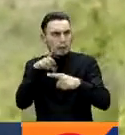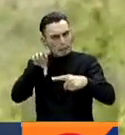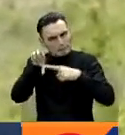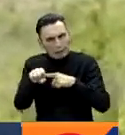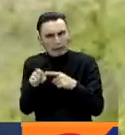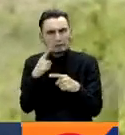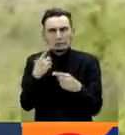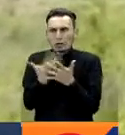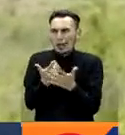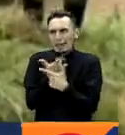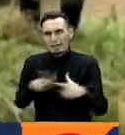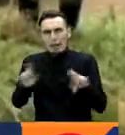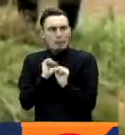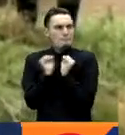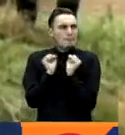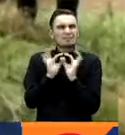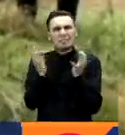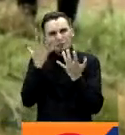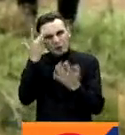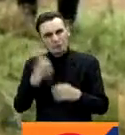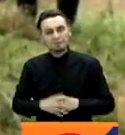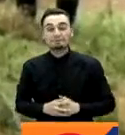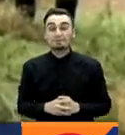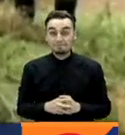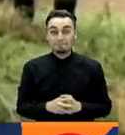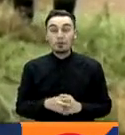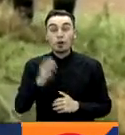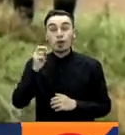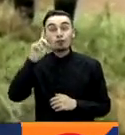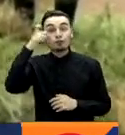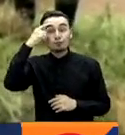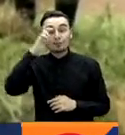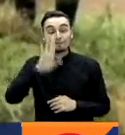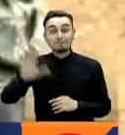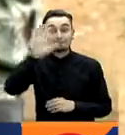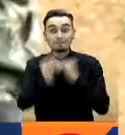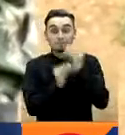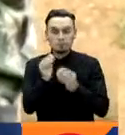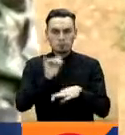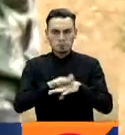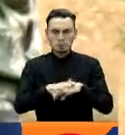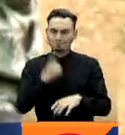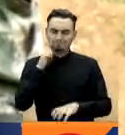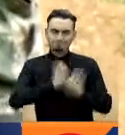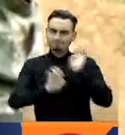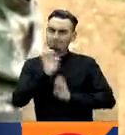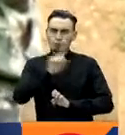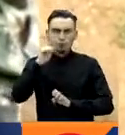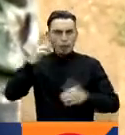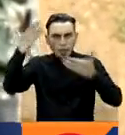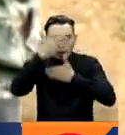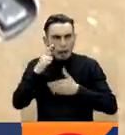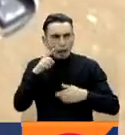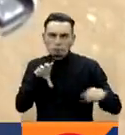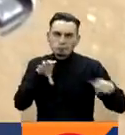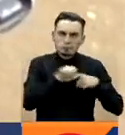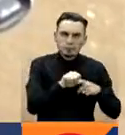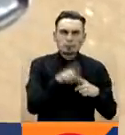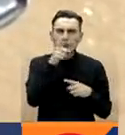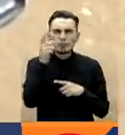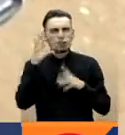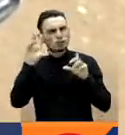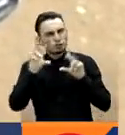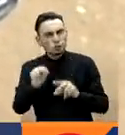restringido su derecho a la libertad. El gobierno nacional rechazó el secuestro del uniformado y pidió a las estructuras criminales detener este tipo